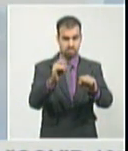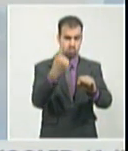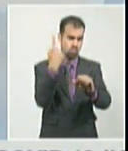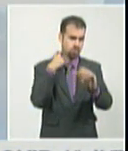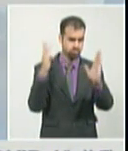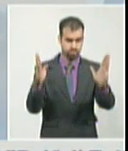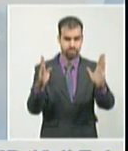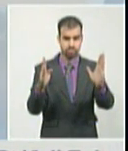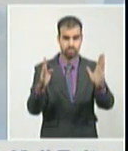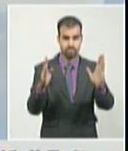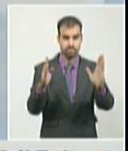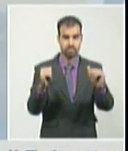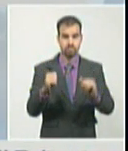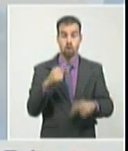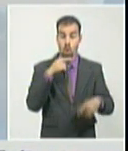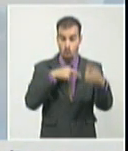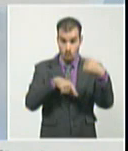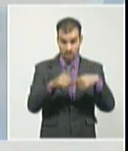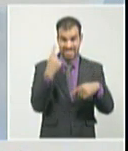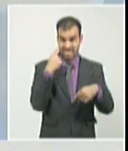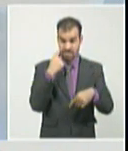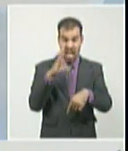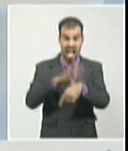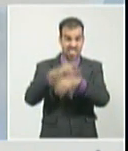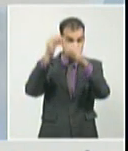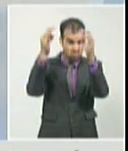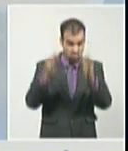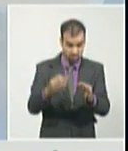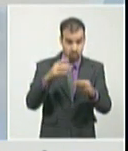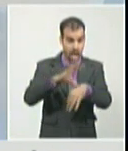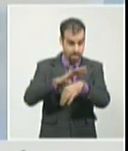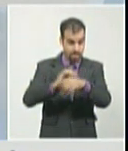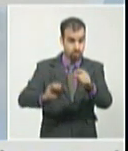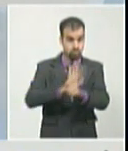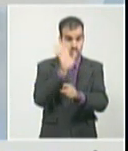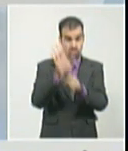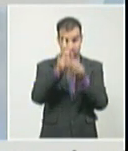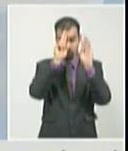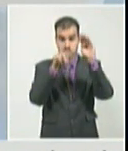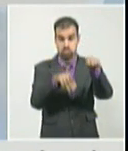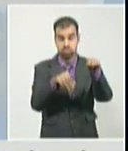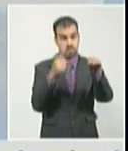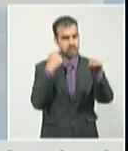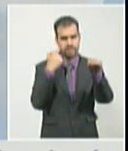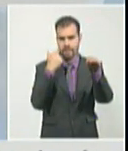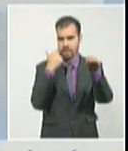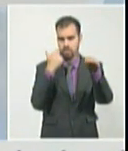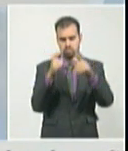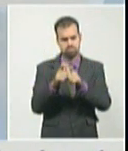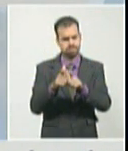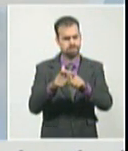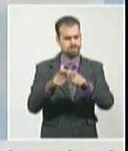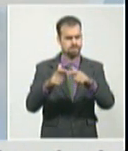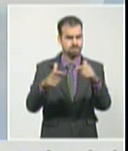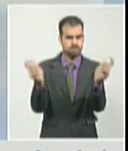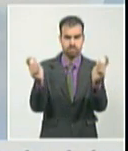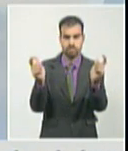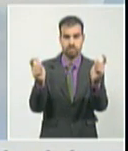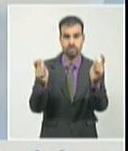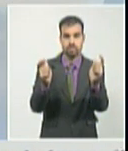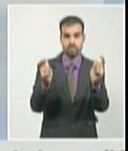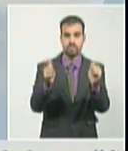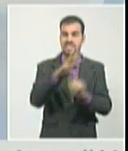ingresados activos la mayor cifra de todo de toda la pandemia tres mil